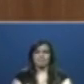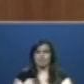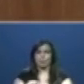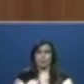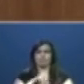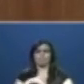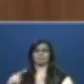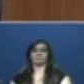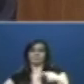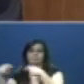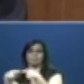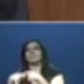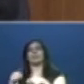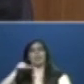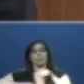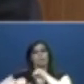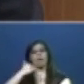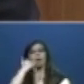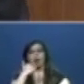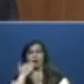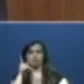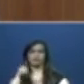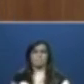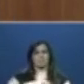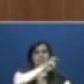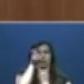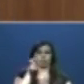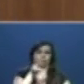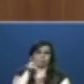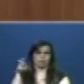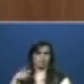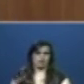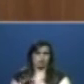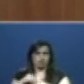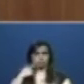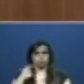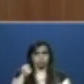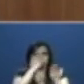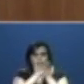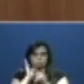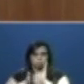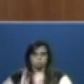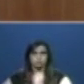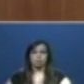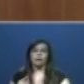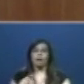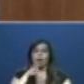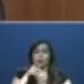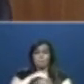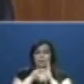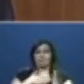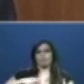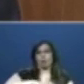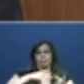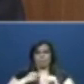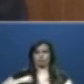diagnósticas y otras medidas de mejora de la práctica clínica el plan está aplicándose de manera adaptada a las necesidades de cada hospital a través